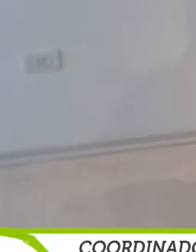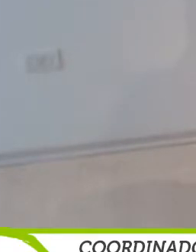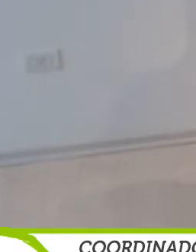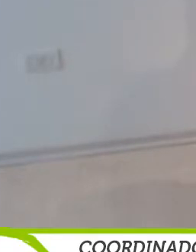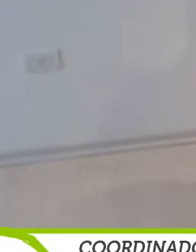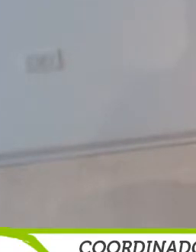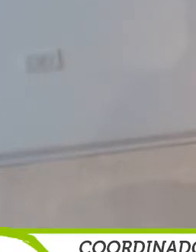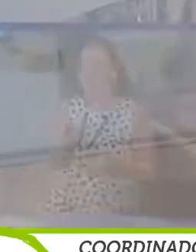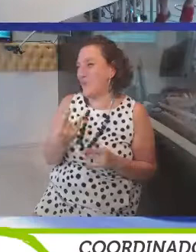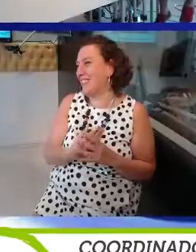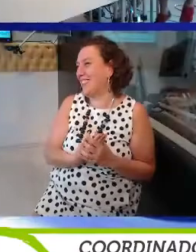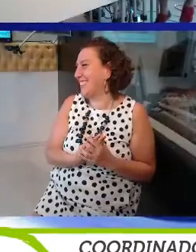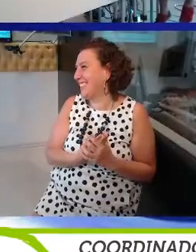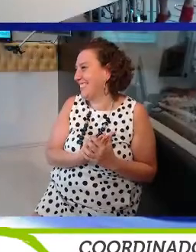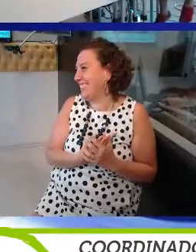hacer señas?